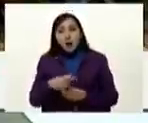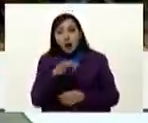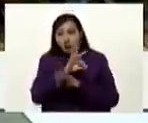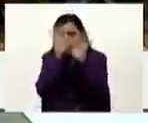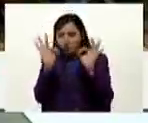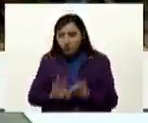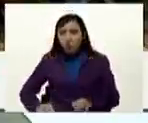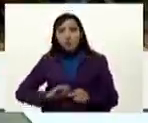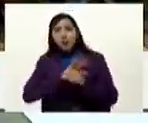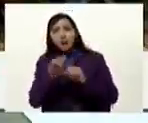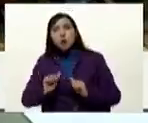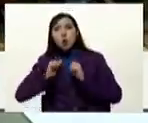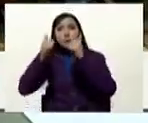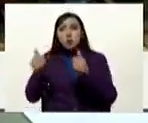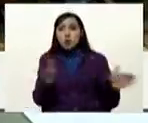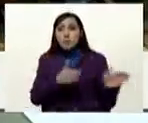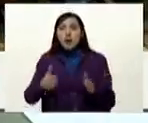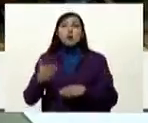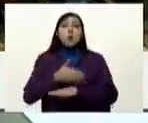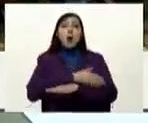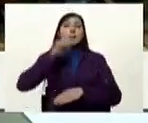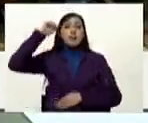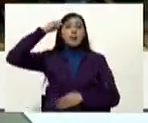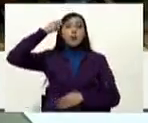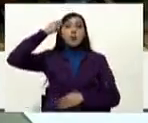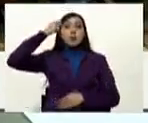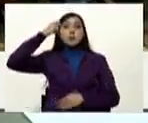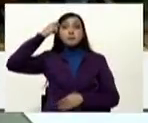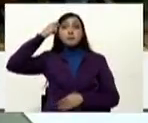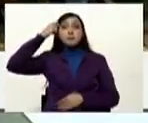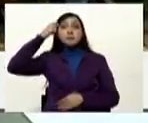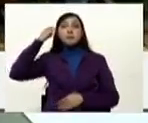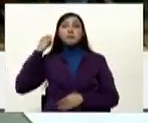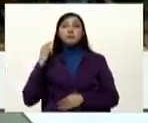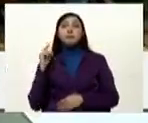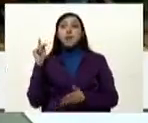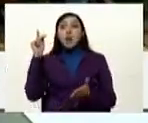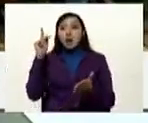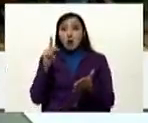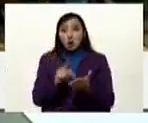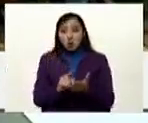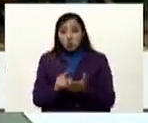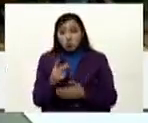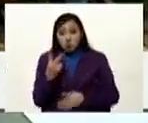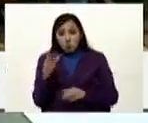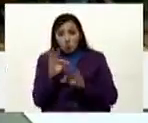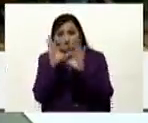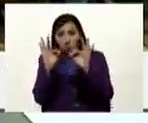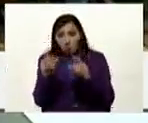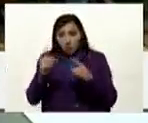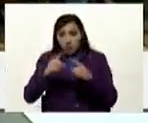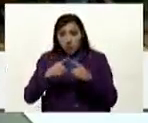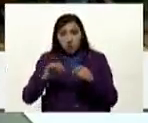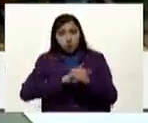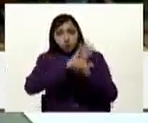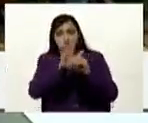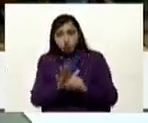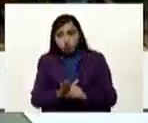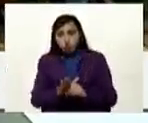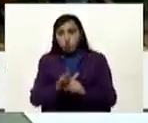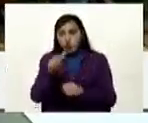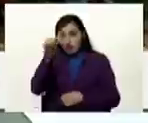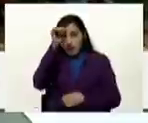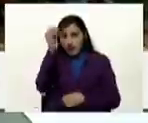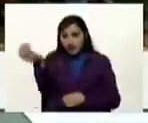comenzó en el mes de marzo, recuerden, cuando llegó las dos variantes brasileras y luego la variante Delta.